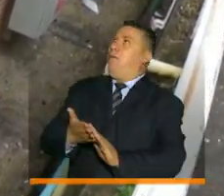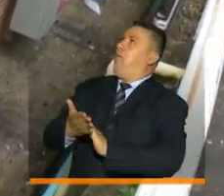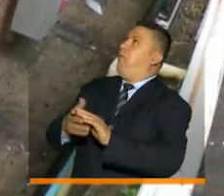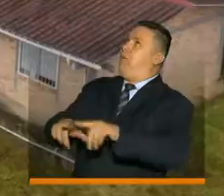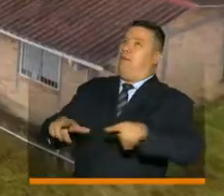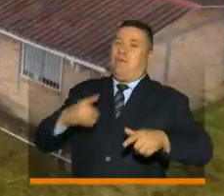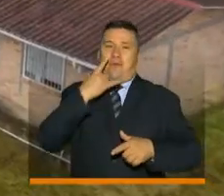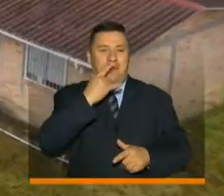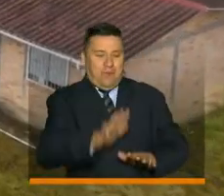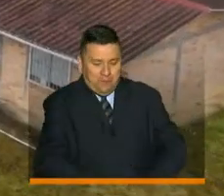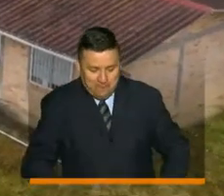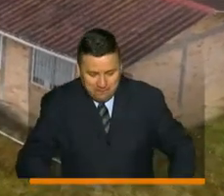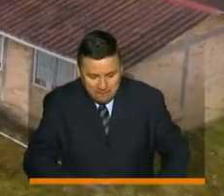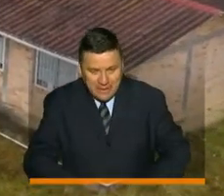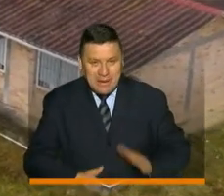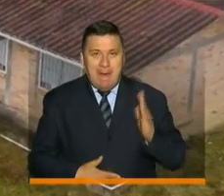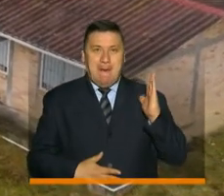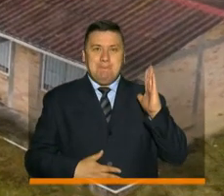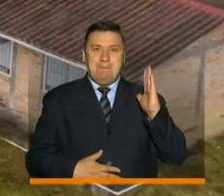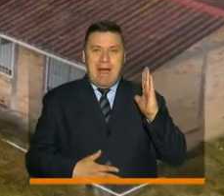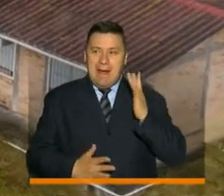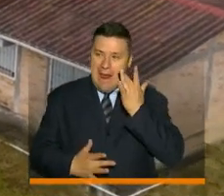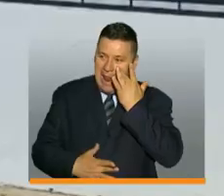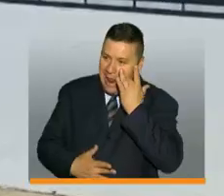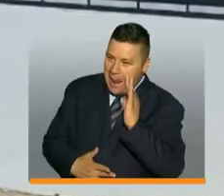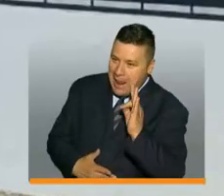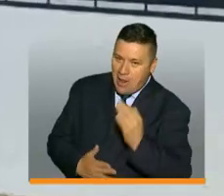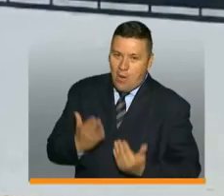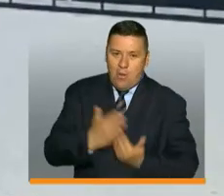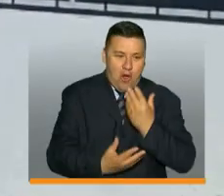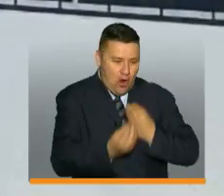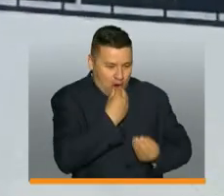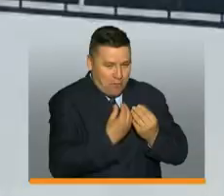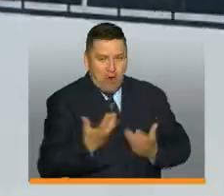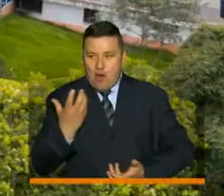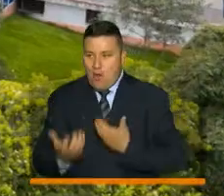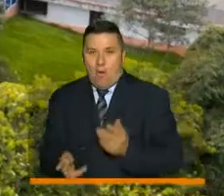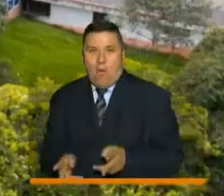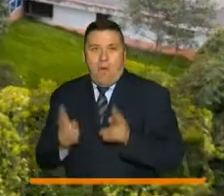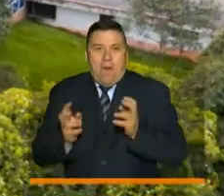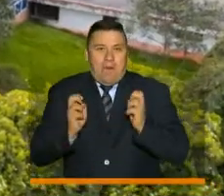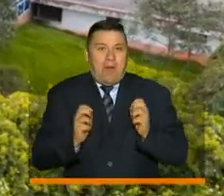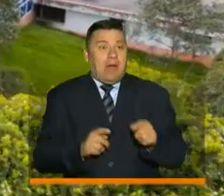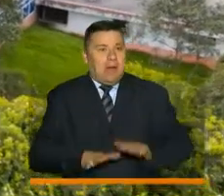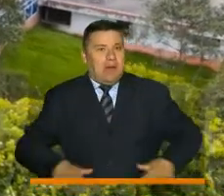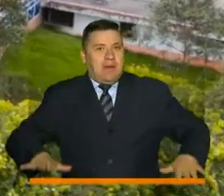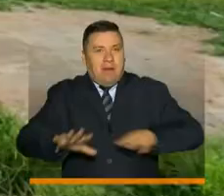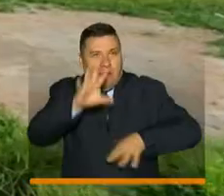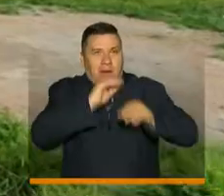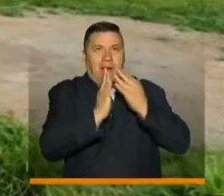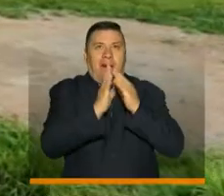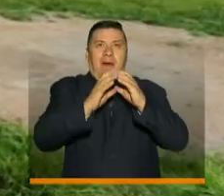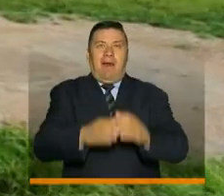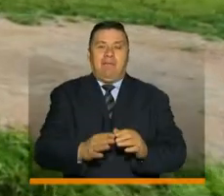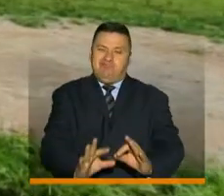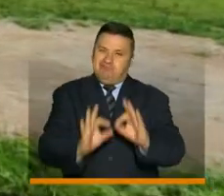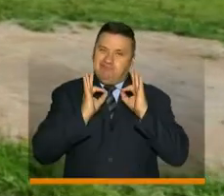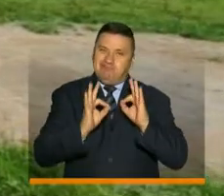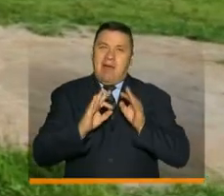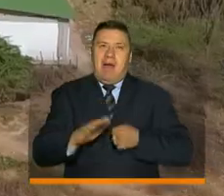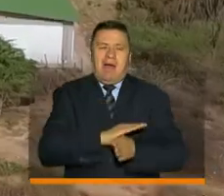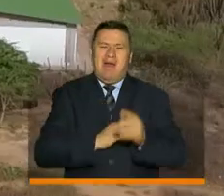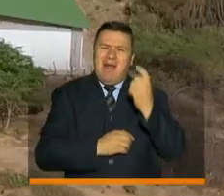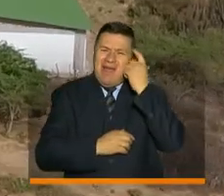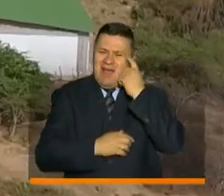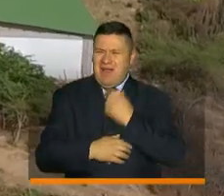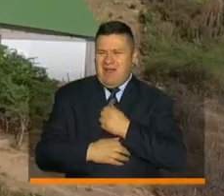nuevas cubiertas y pisos, baños adecuados y en buen estado y nuevos comedores y cocinas. Con estos ambientes de aprendizaje dignos, se reducirán